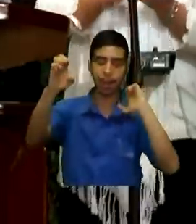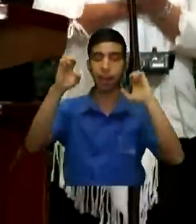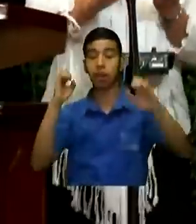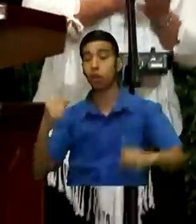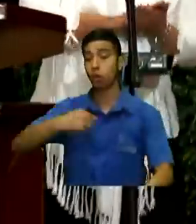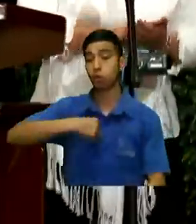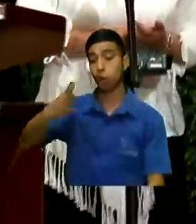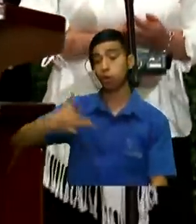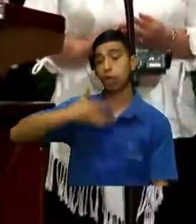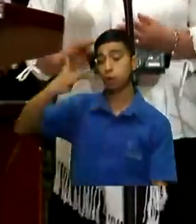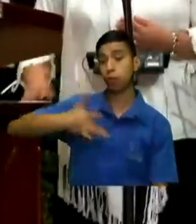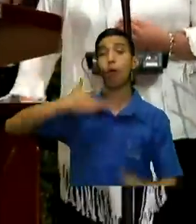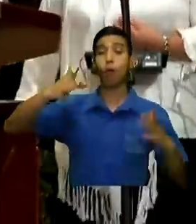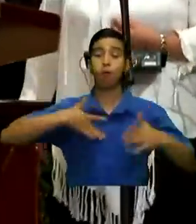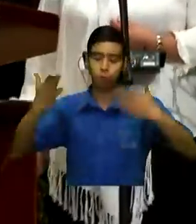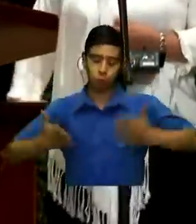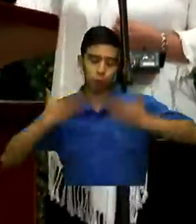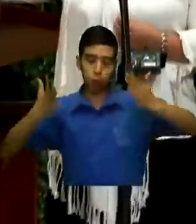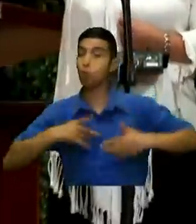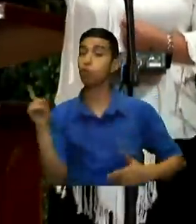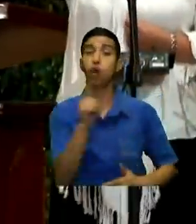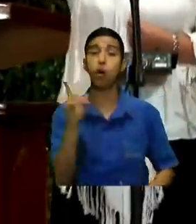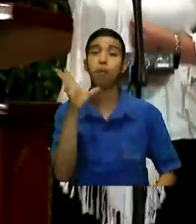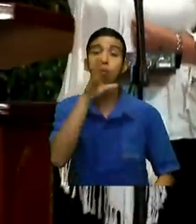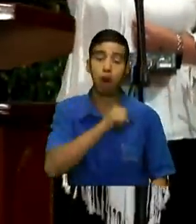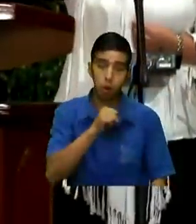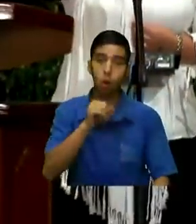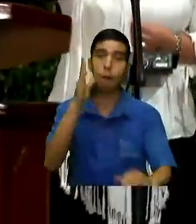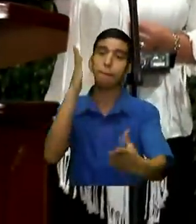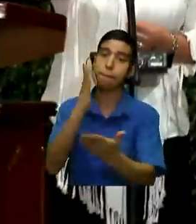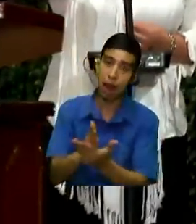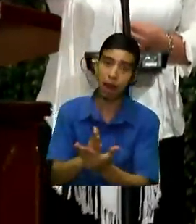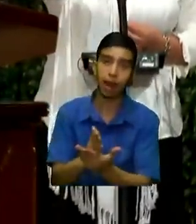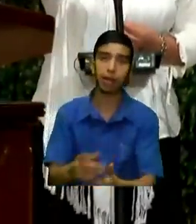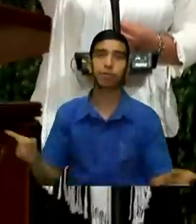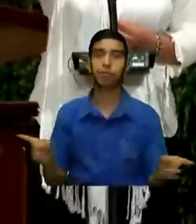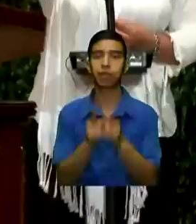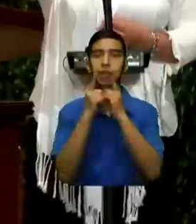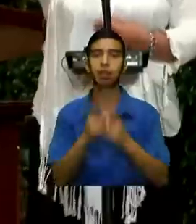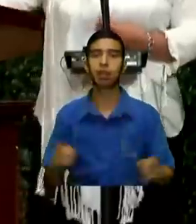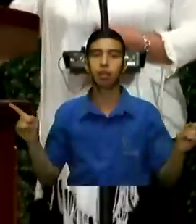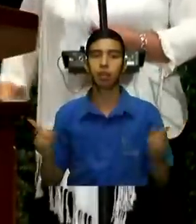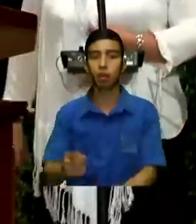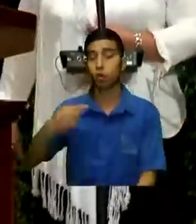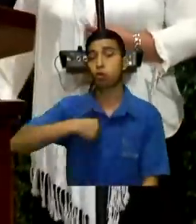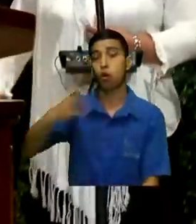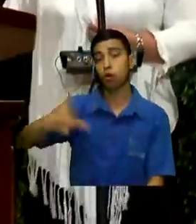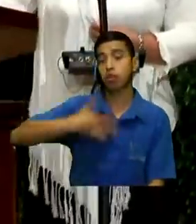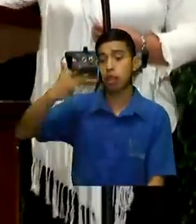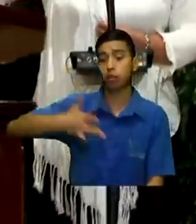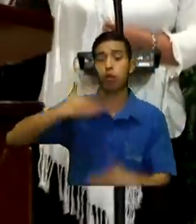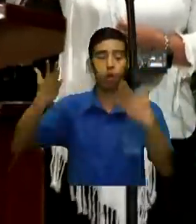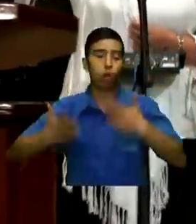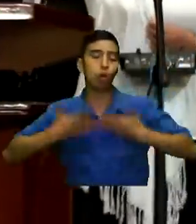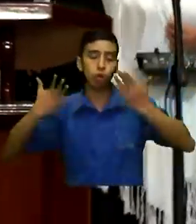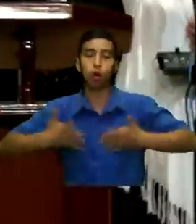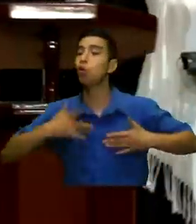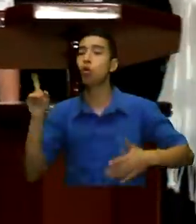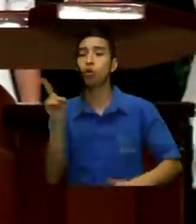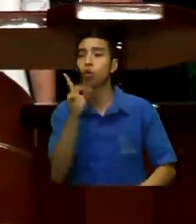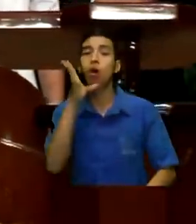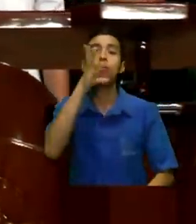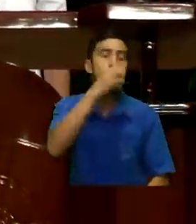Hay un gozo que no puedo parar. Hay un gozo que no puedo parar. gozo que no